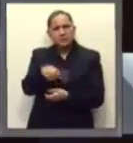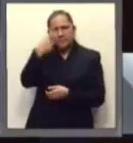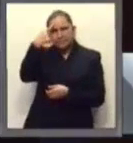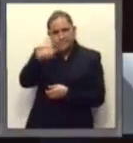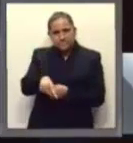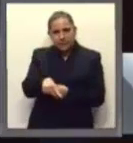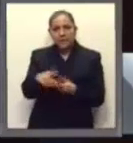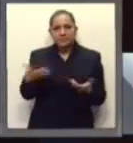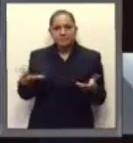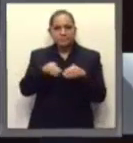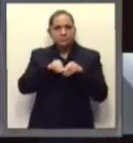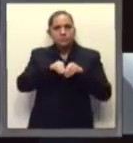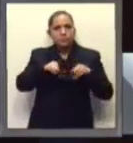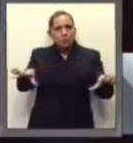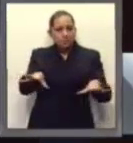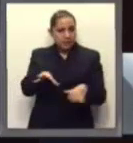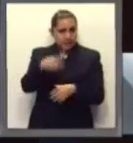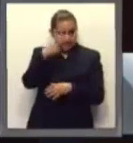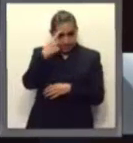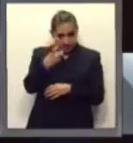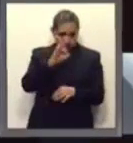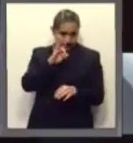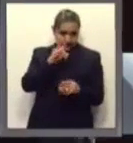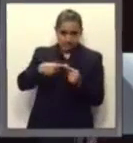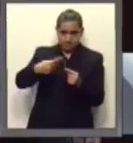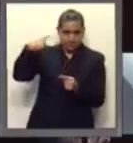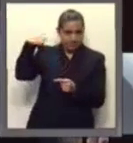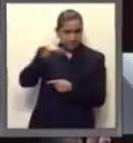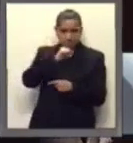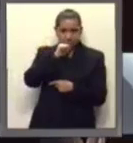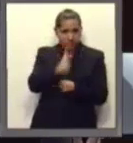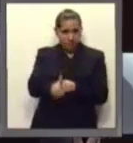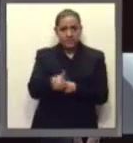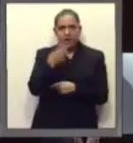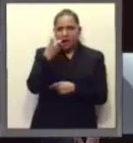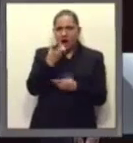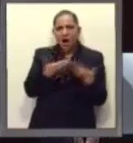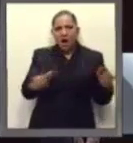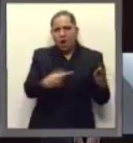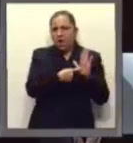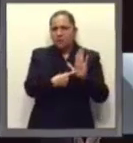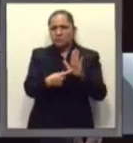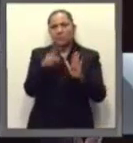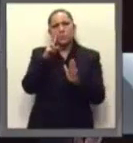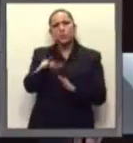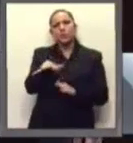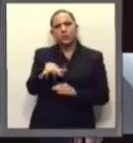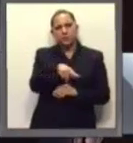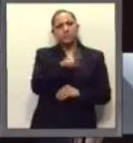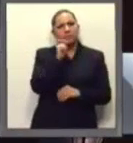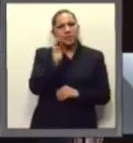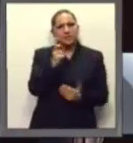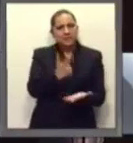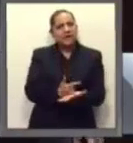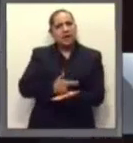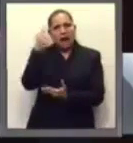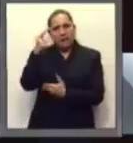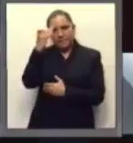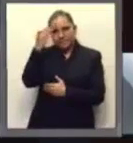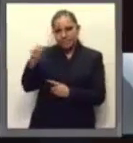pública, quizás como nunca antes, la grave crisis institucional que enfrenta el sistema educativo en